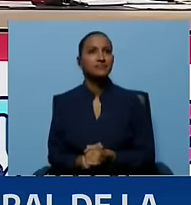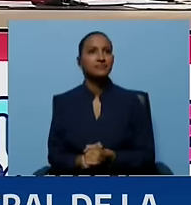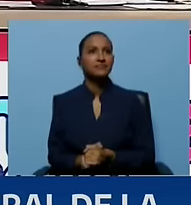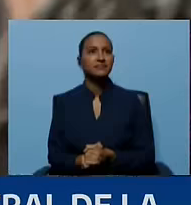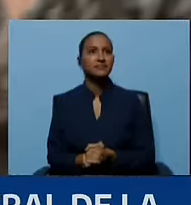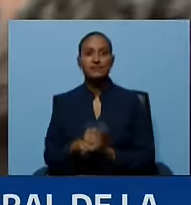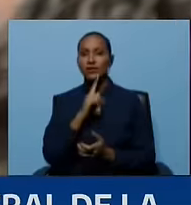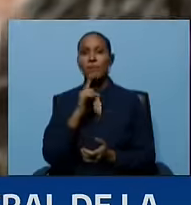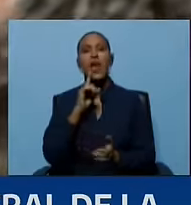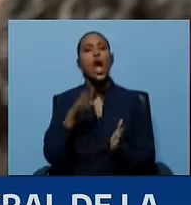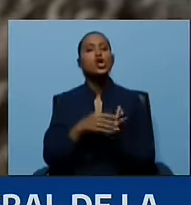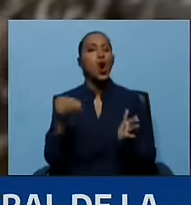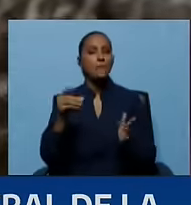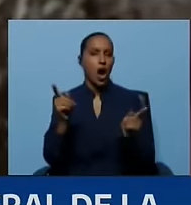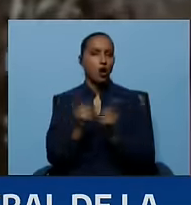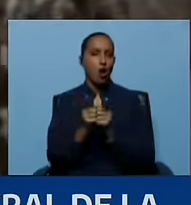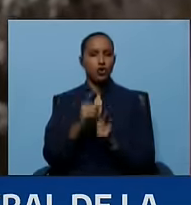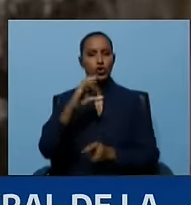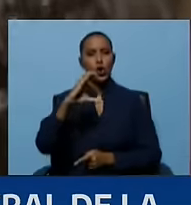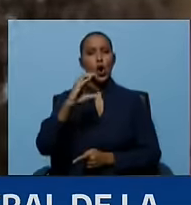Copia, así, copia.